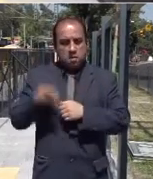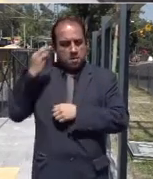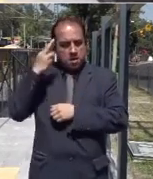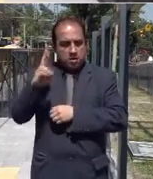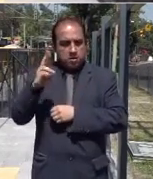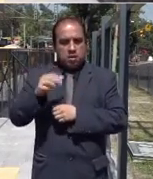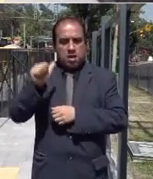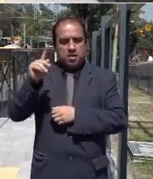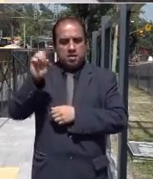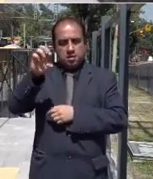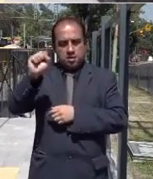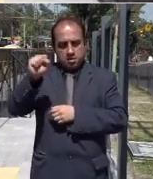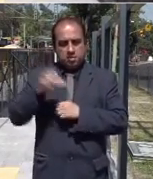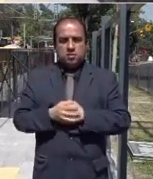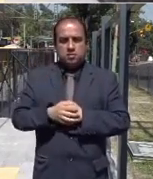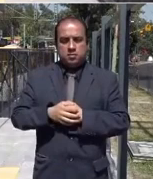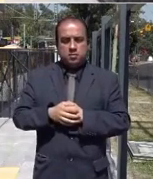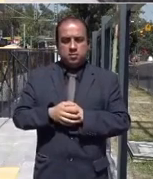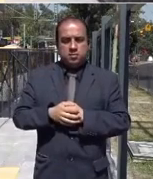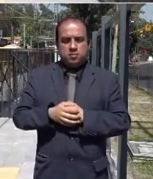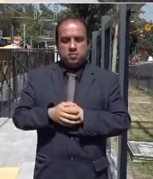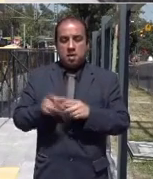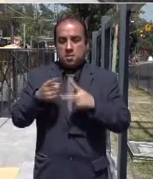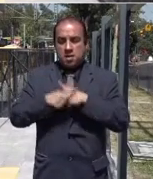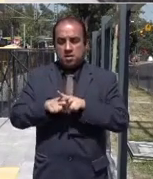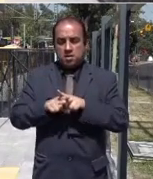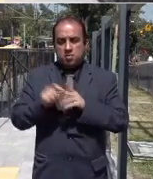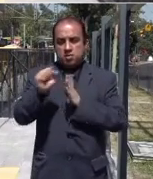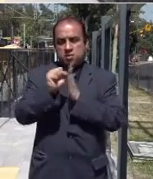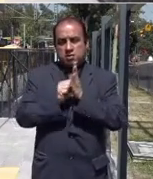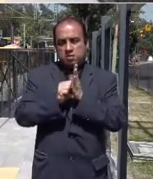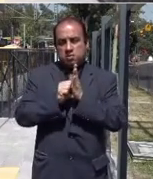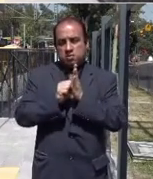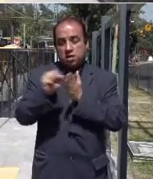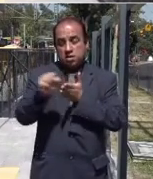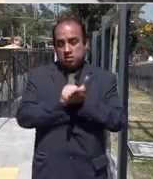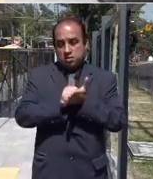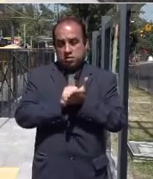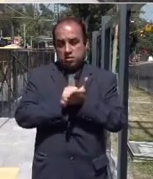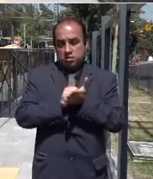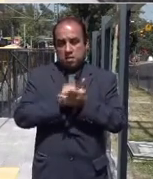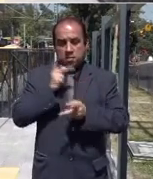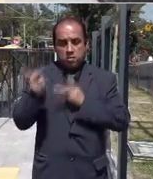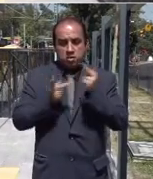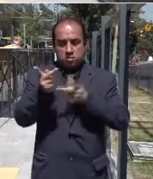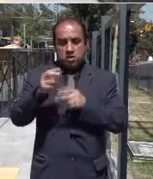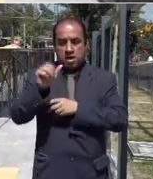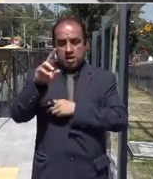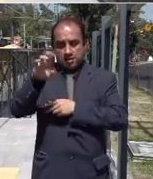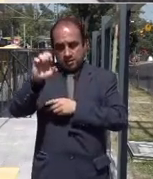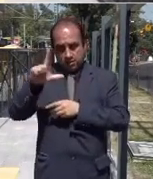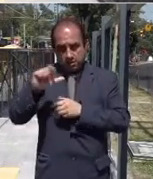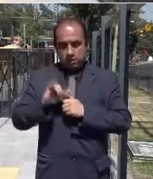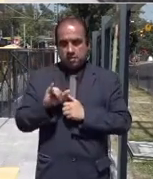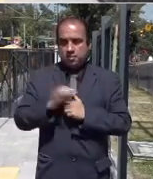Andrés Layuz Loaesa. Iniciamos sesión de preguntas y respuestas con Araceli Aranday de Canal 11. Muchas gracias.